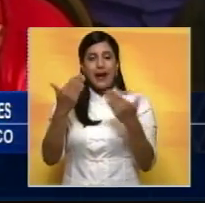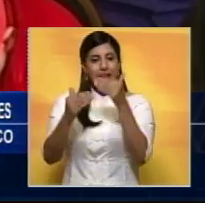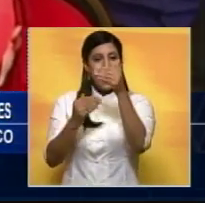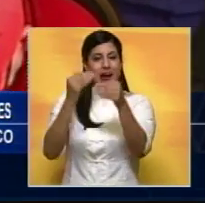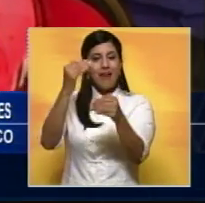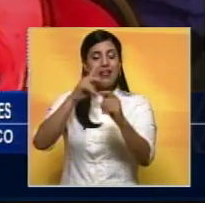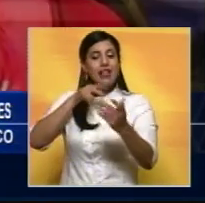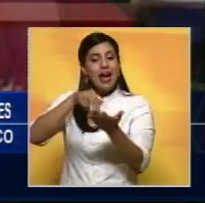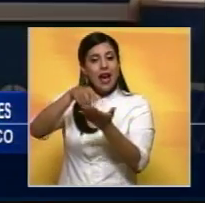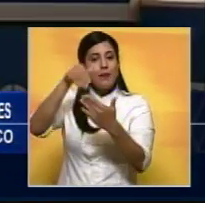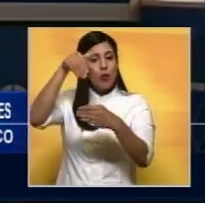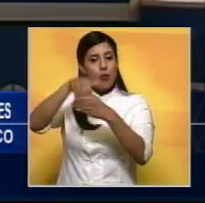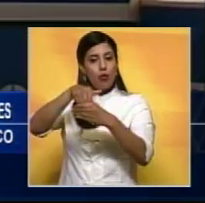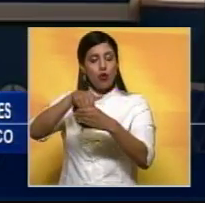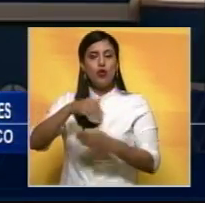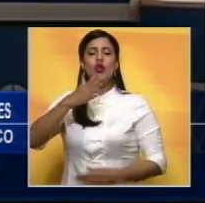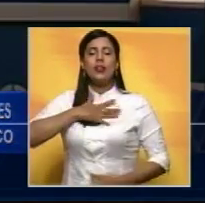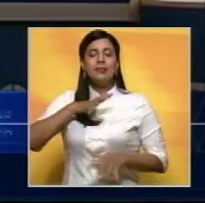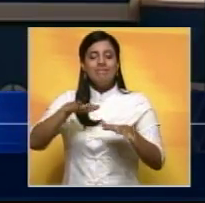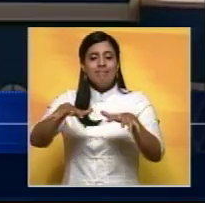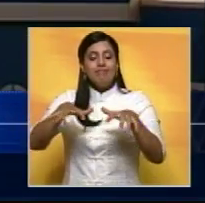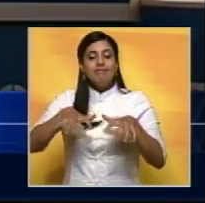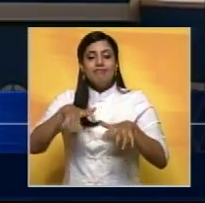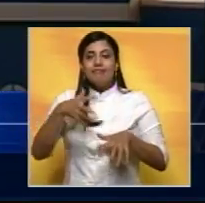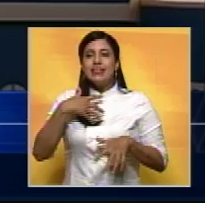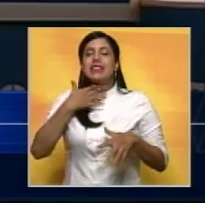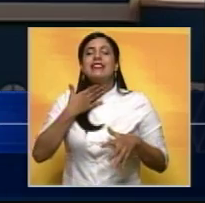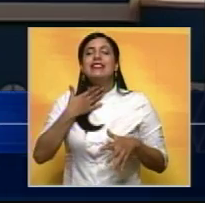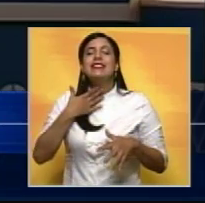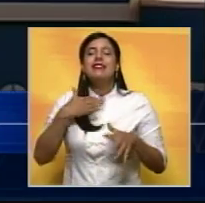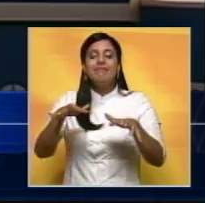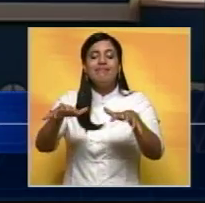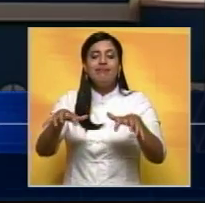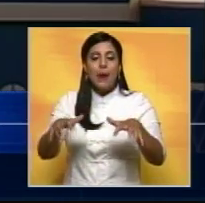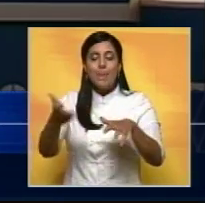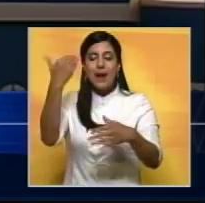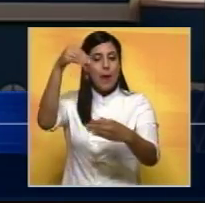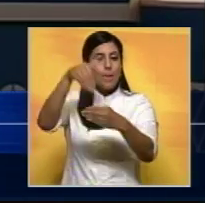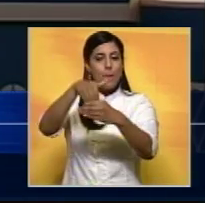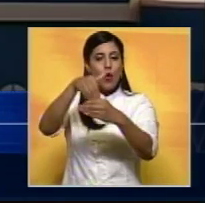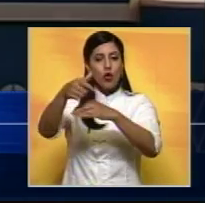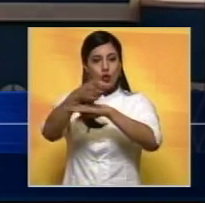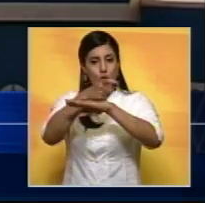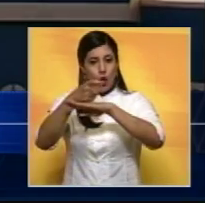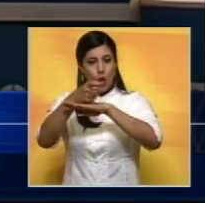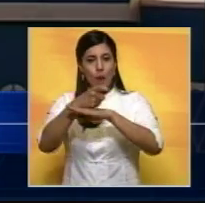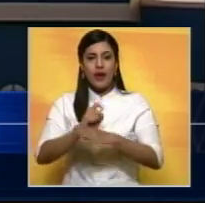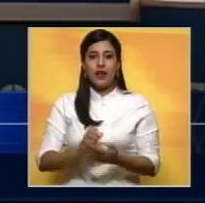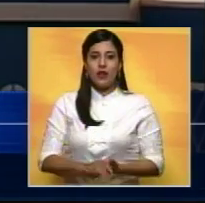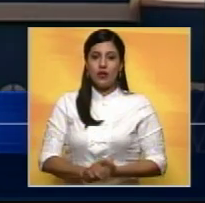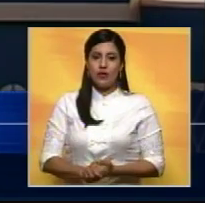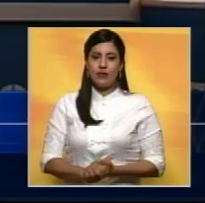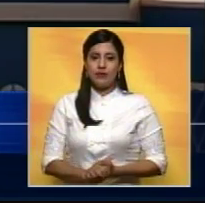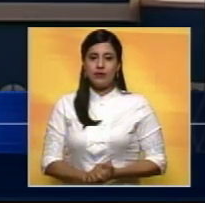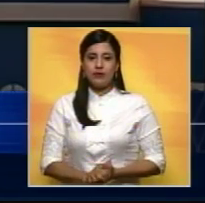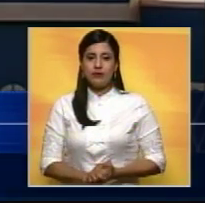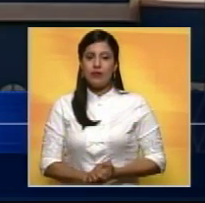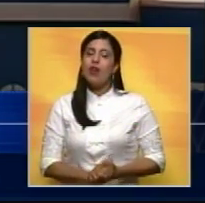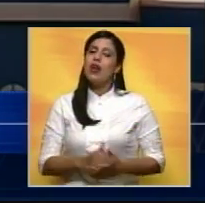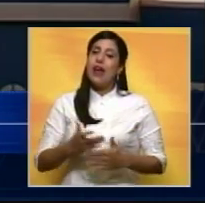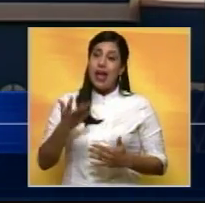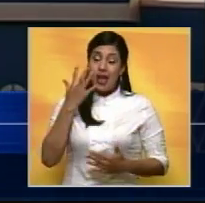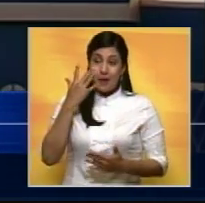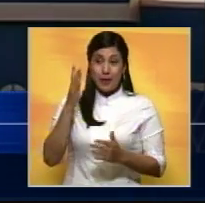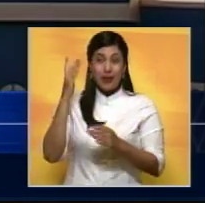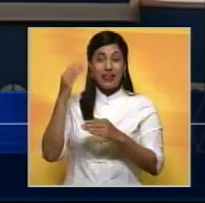avanzar hacia el camino electoral. Estoy ansioso porque vengan las elecciones de gobernadores. Y